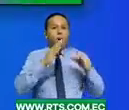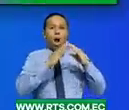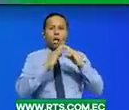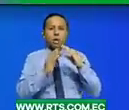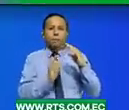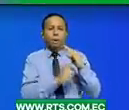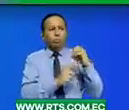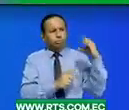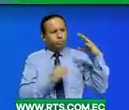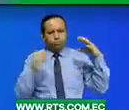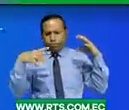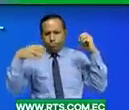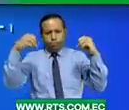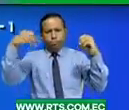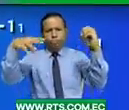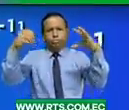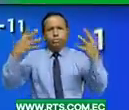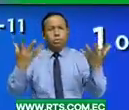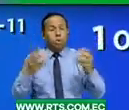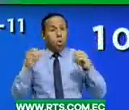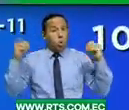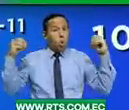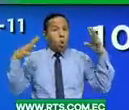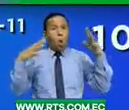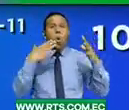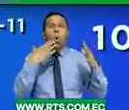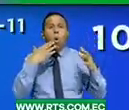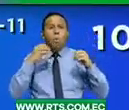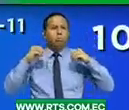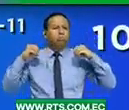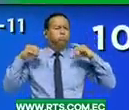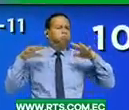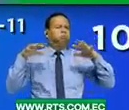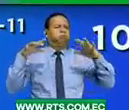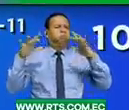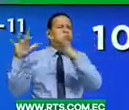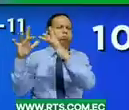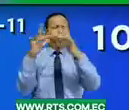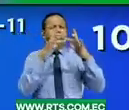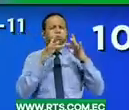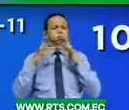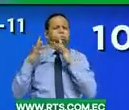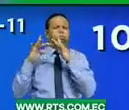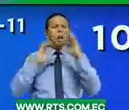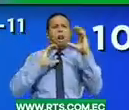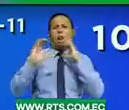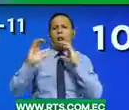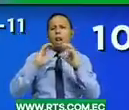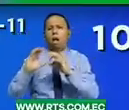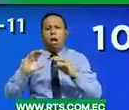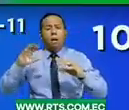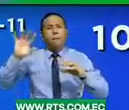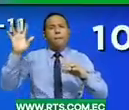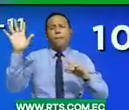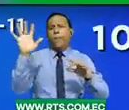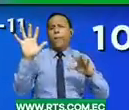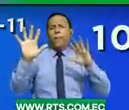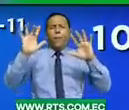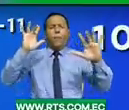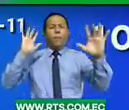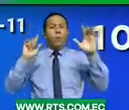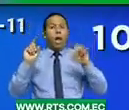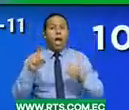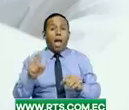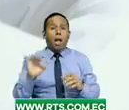todo el espectro electromagnético, que abarca desde las ondas de radio, claves en las telecomunicaciones, hasta los rayos X y los rayos gamma, que se han implementado